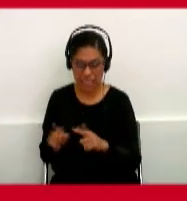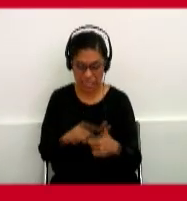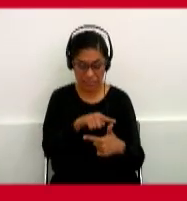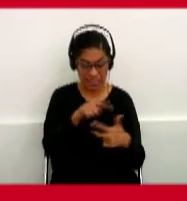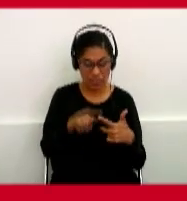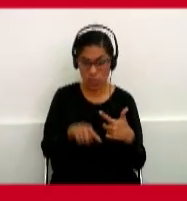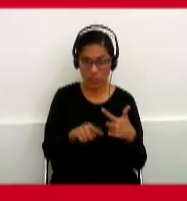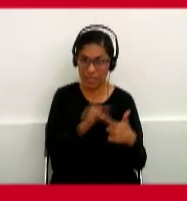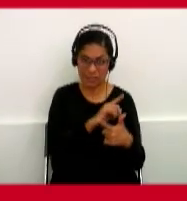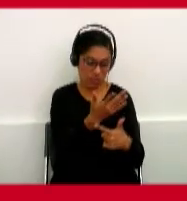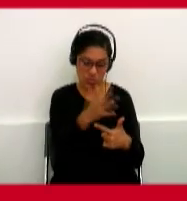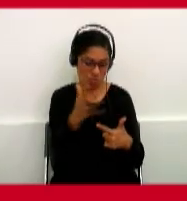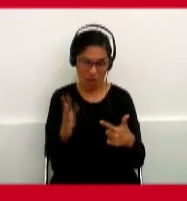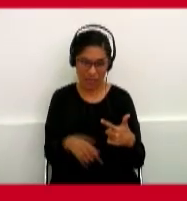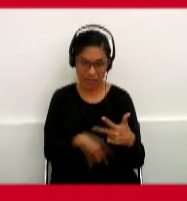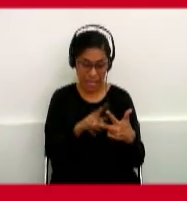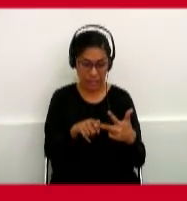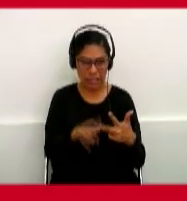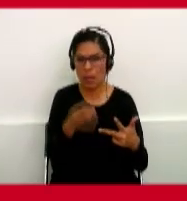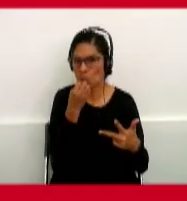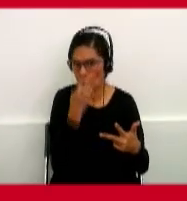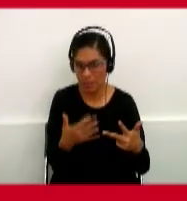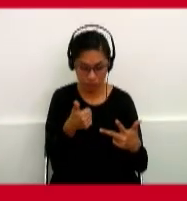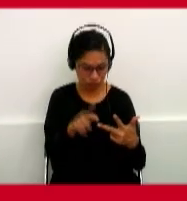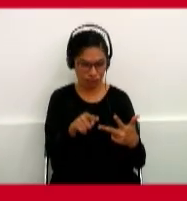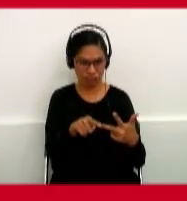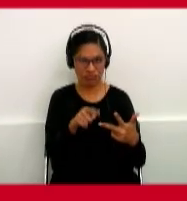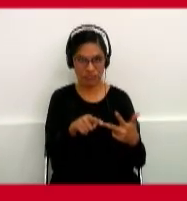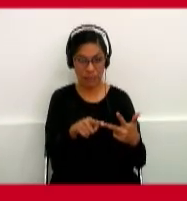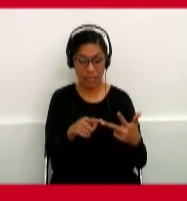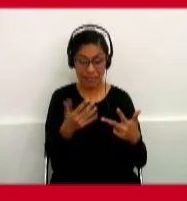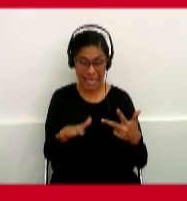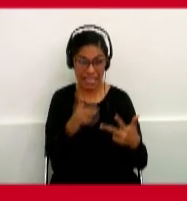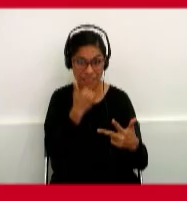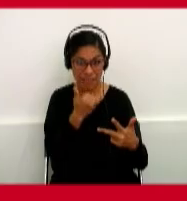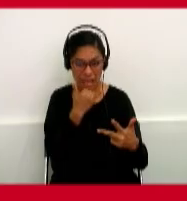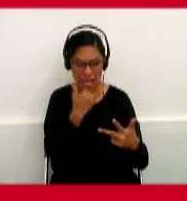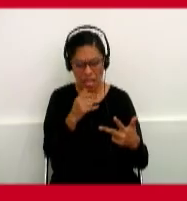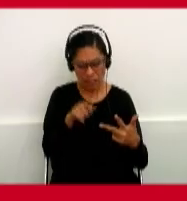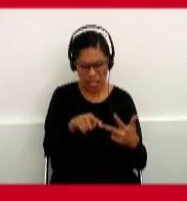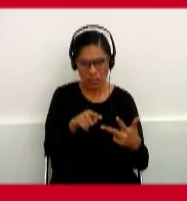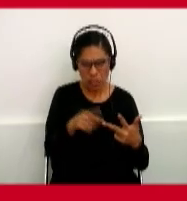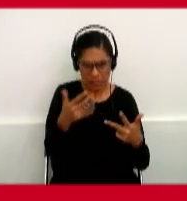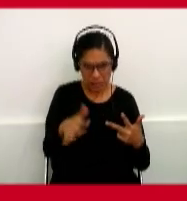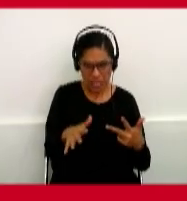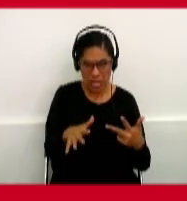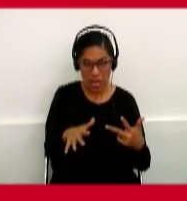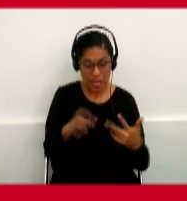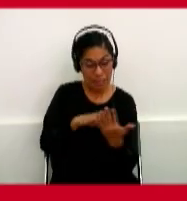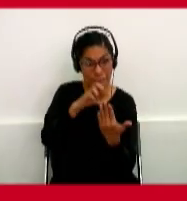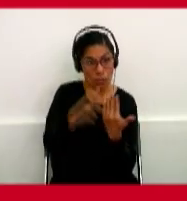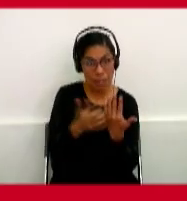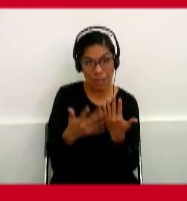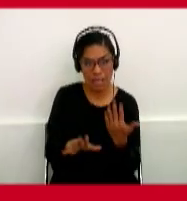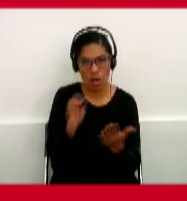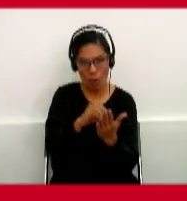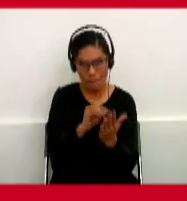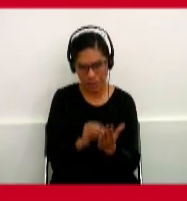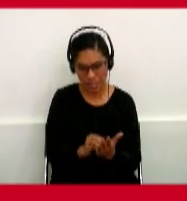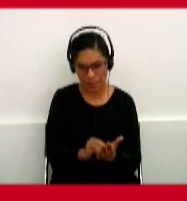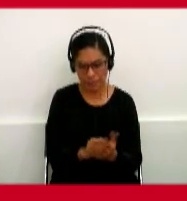el elipsoidal. Y como menciono, estas fallas ya son predeterminadas, que el mismo programa ya te las da.